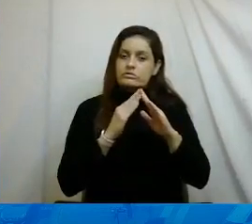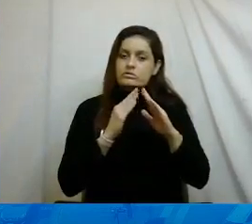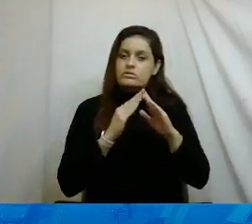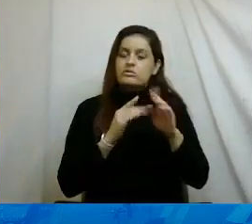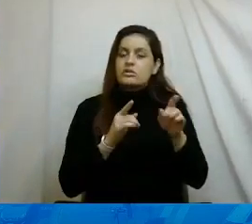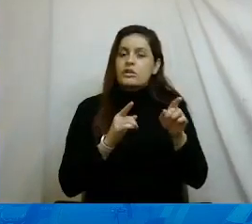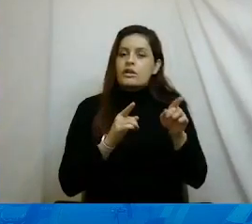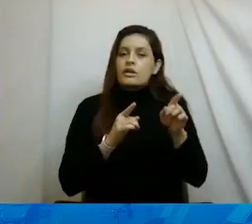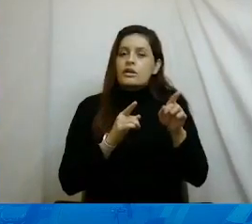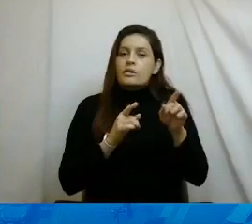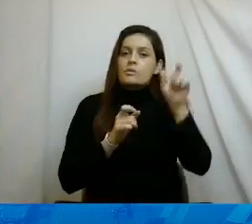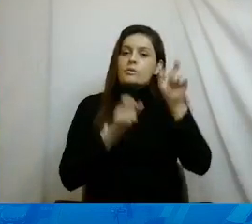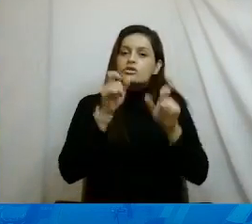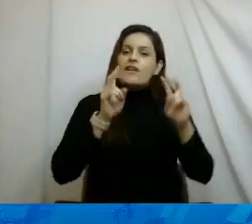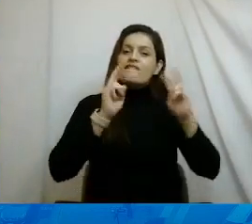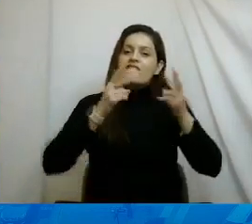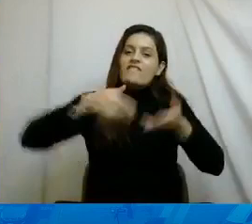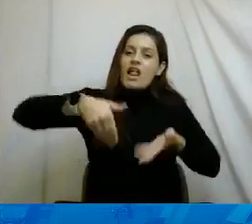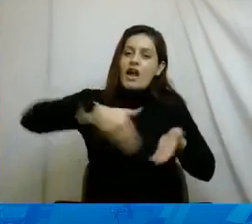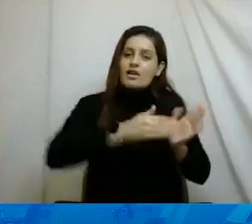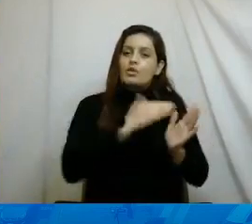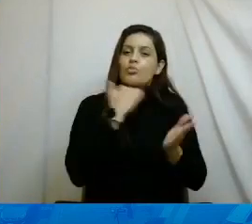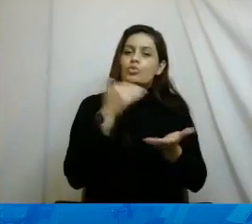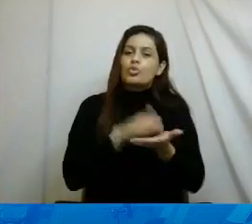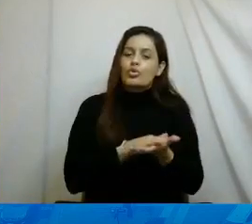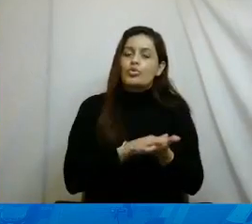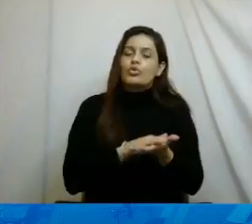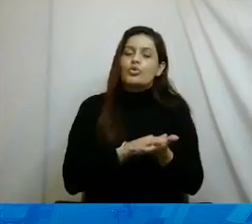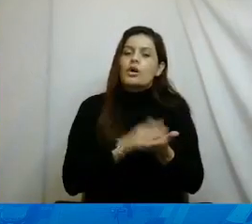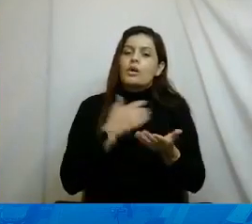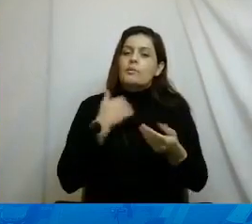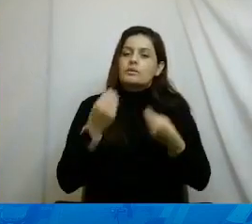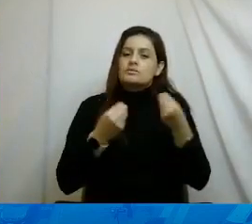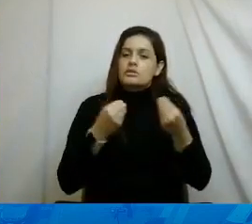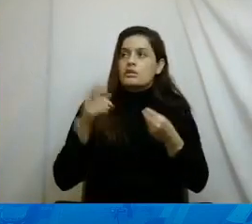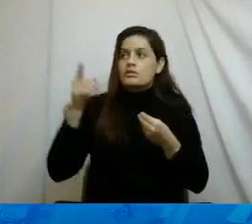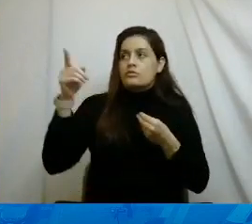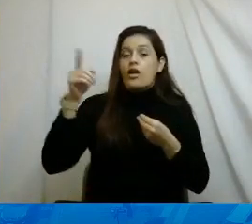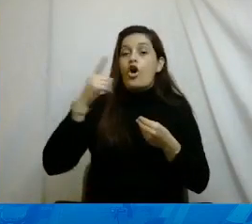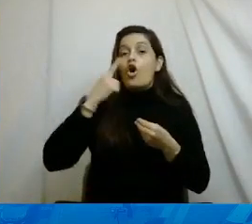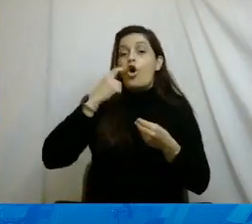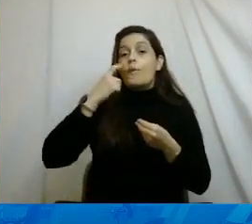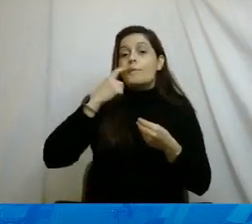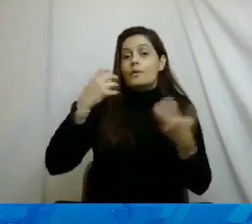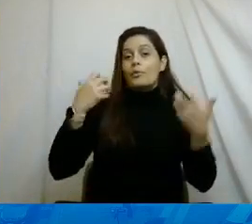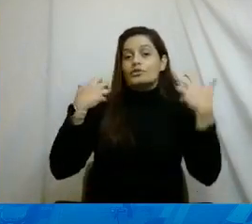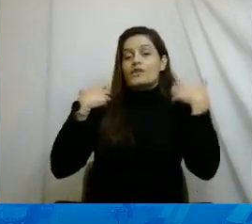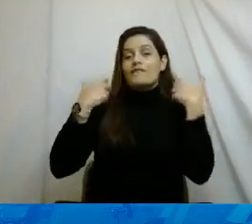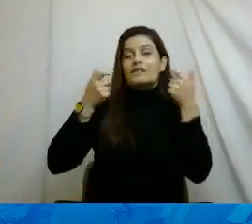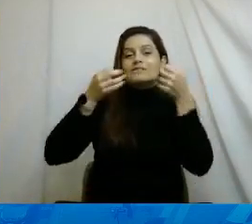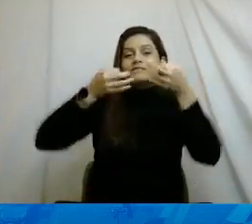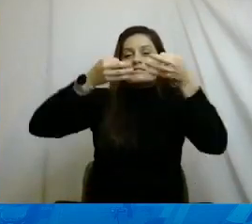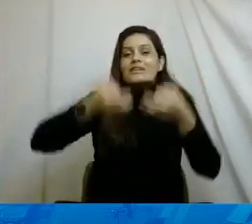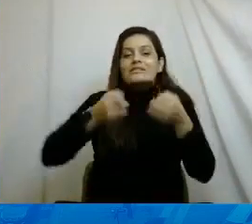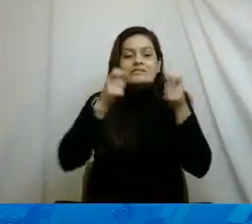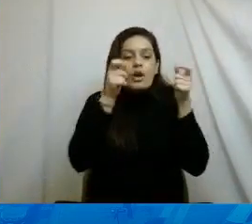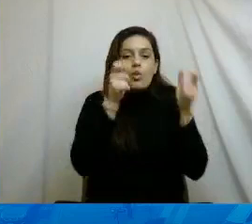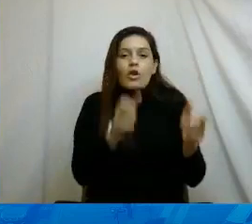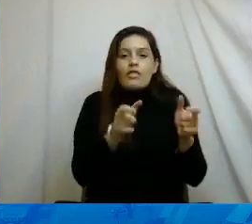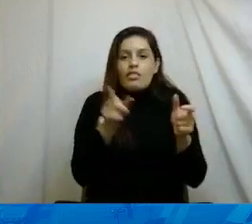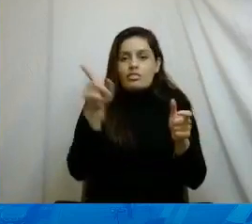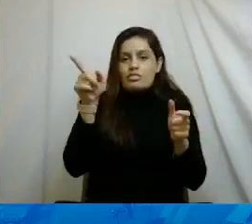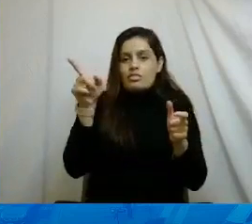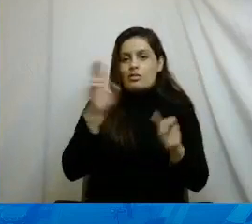falleció hace unos días. Y después la directora de desarrollo comunitario nos puede comentar de los trabajos que hemos estado